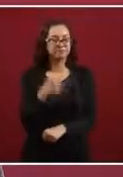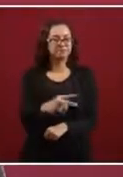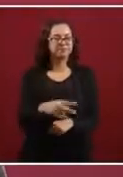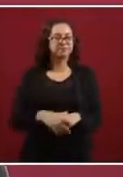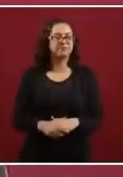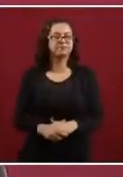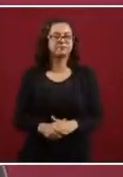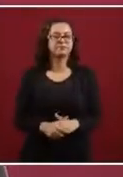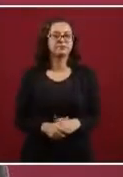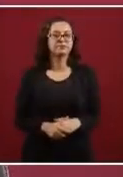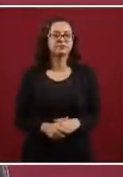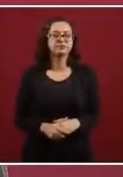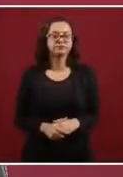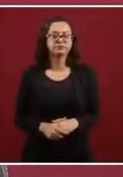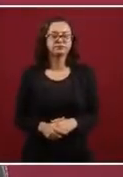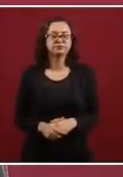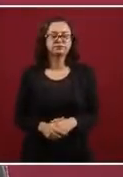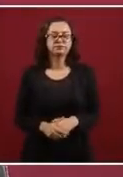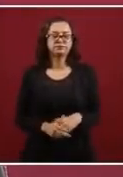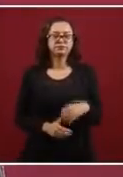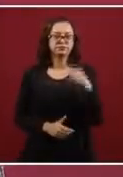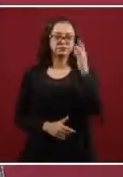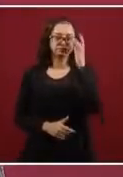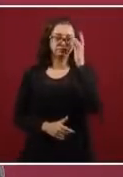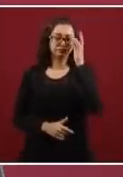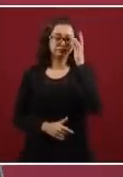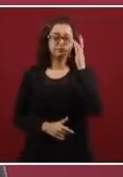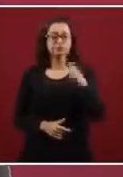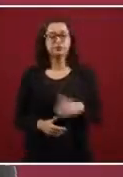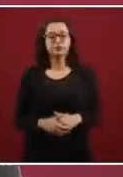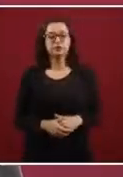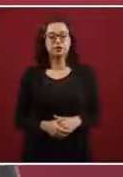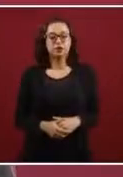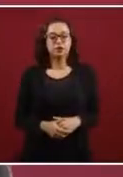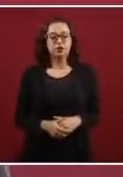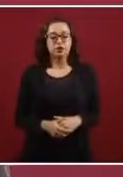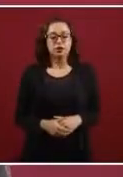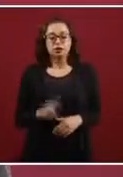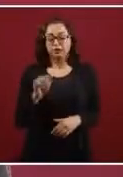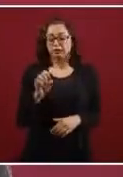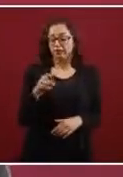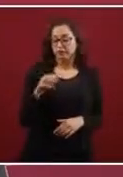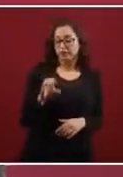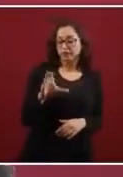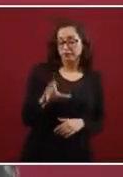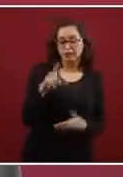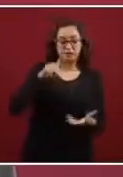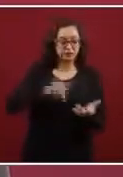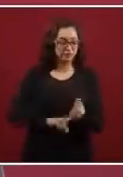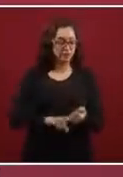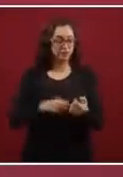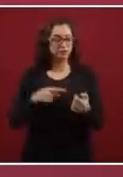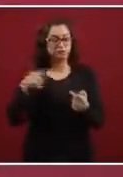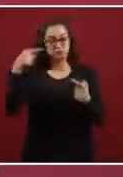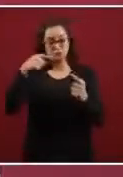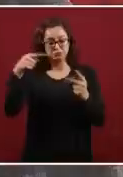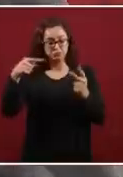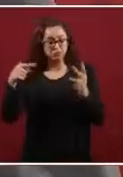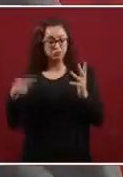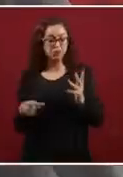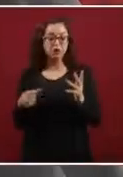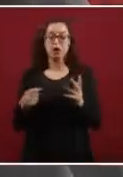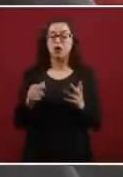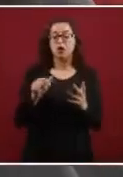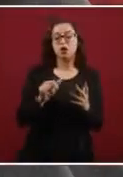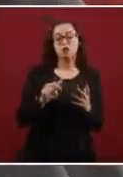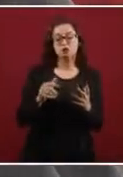Al lado de las cuestiones ligadas al tratado en sí, Hace algunas semanas surgieron